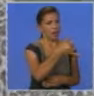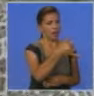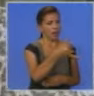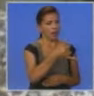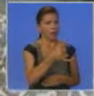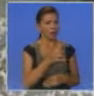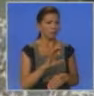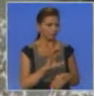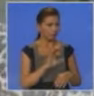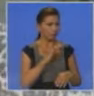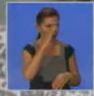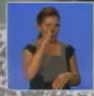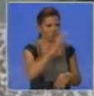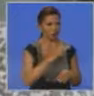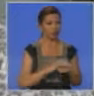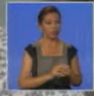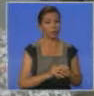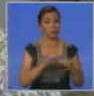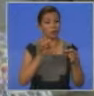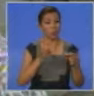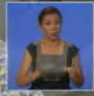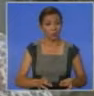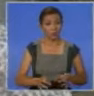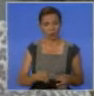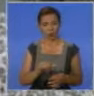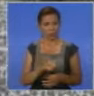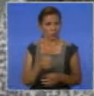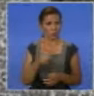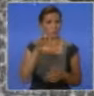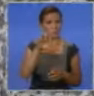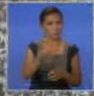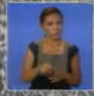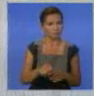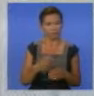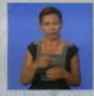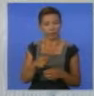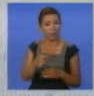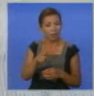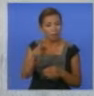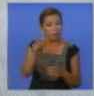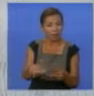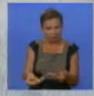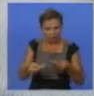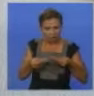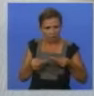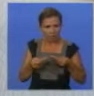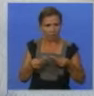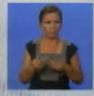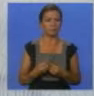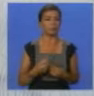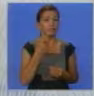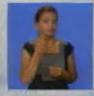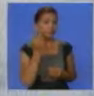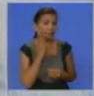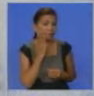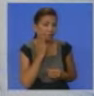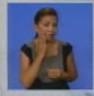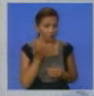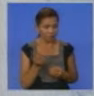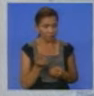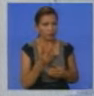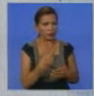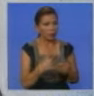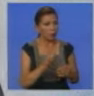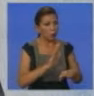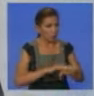a otro menor, quien, según la víctima, habría sido quien le entregó la nota. Los padres del joven, hoy privado de su libertad, aseguran que se